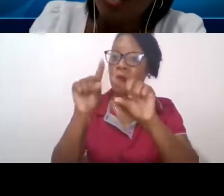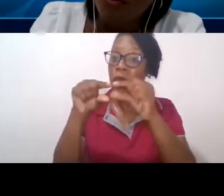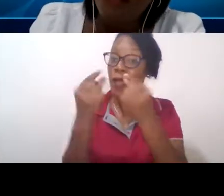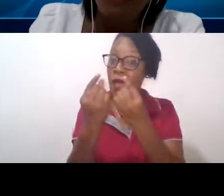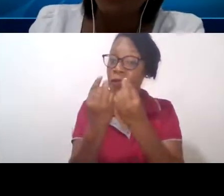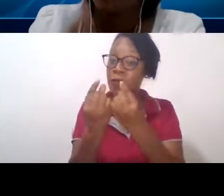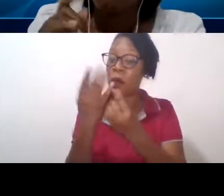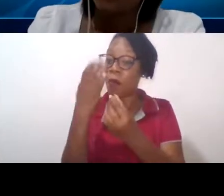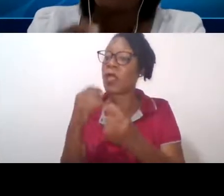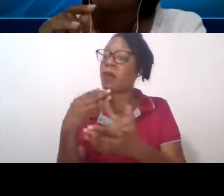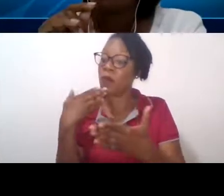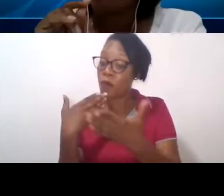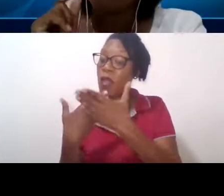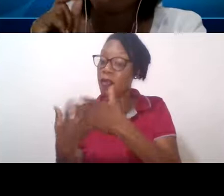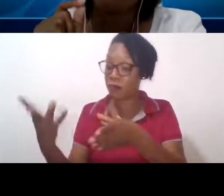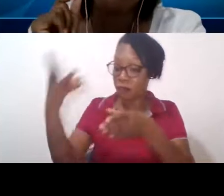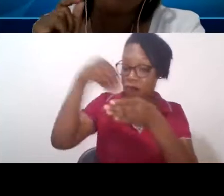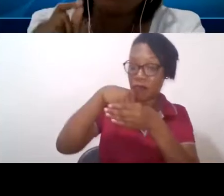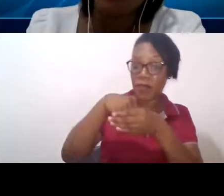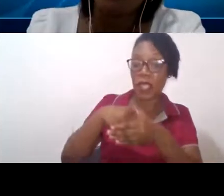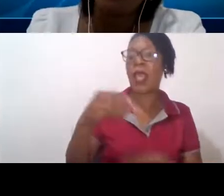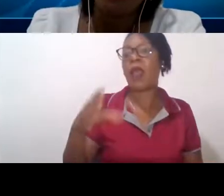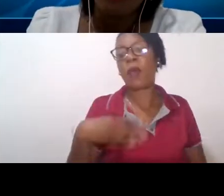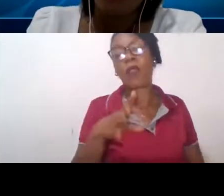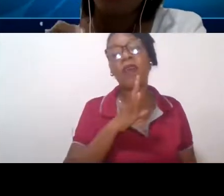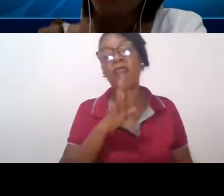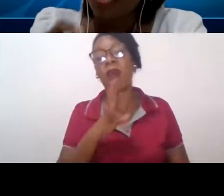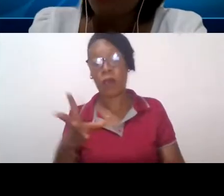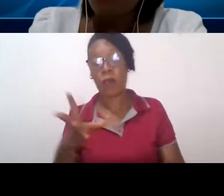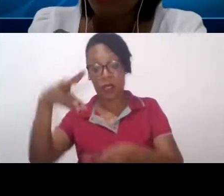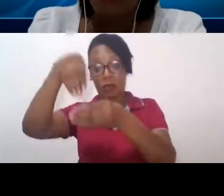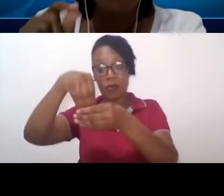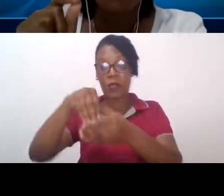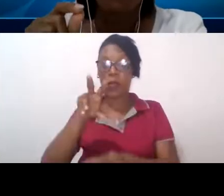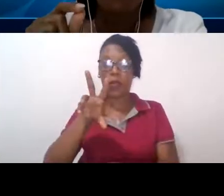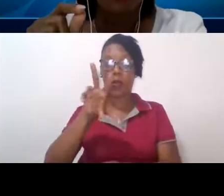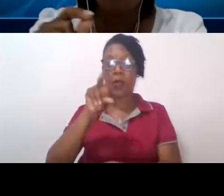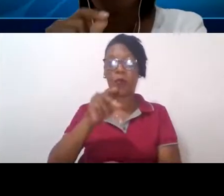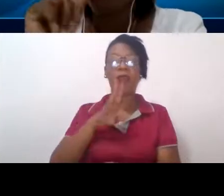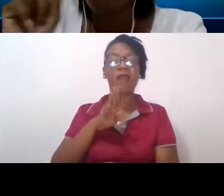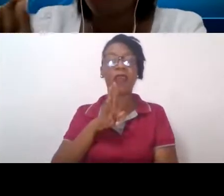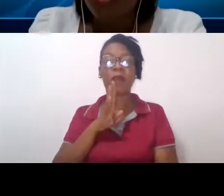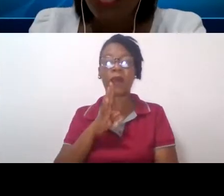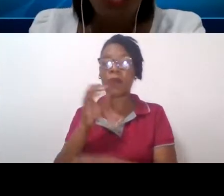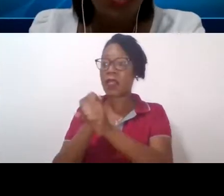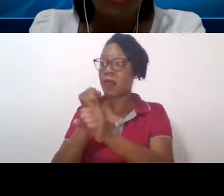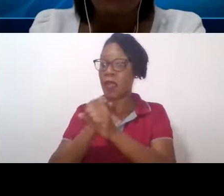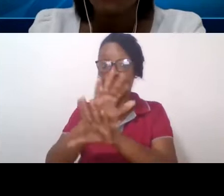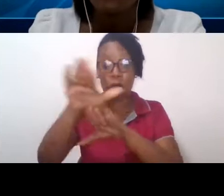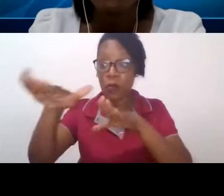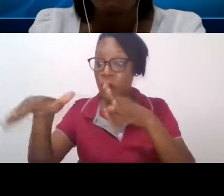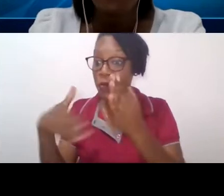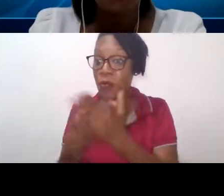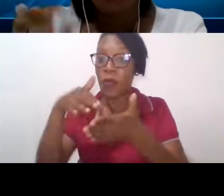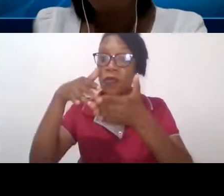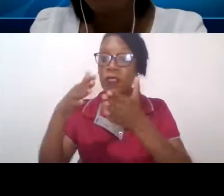que los agrupemos, vean, cuando hablamos de inclusión, no hablamos de que voy a trabajar con todos los estudiantes